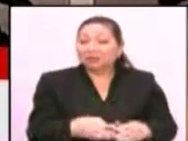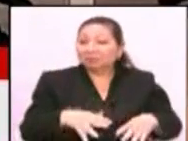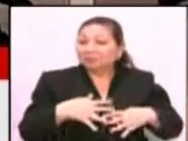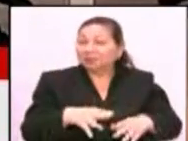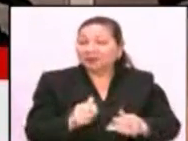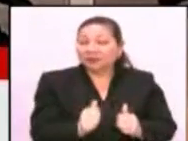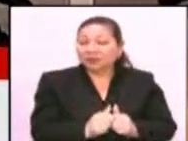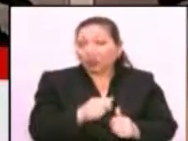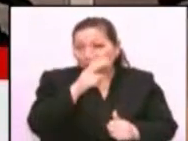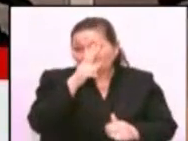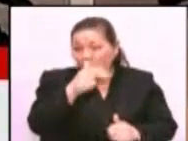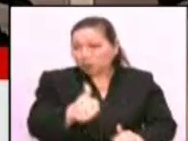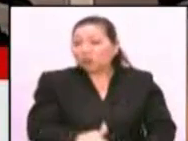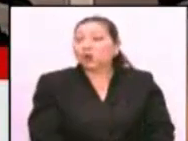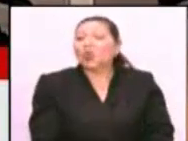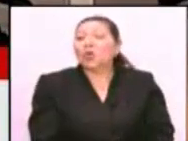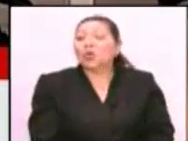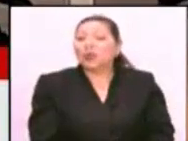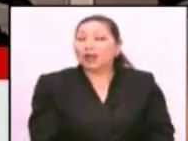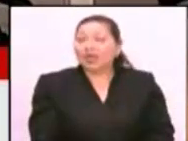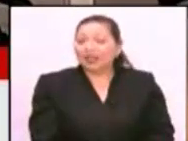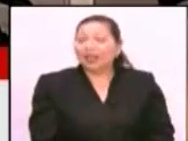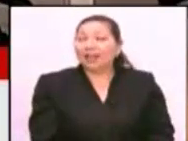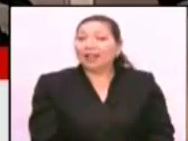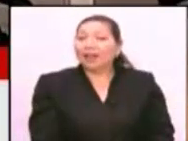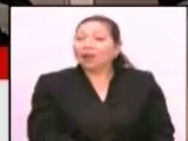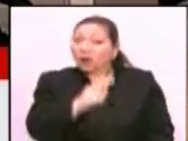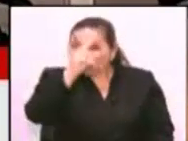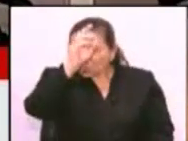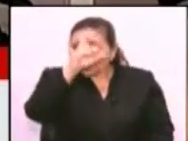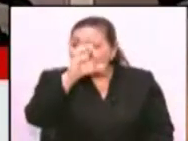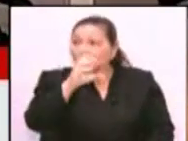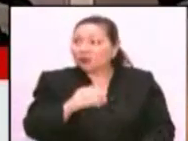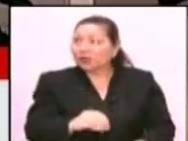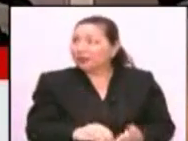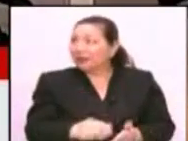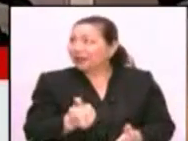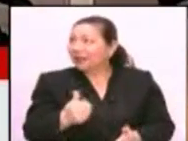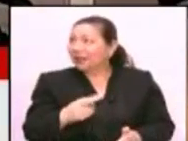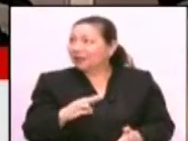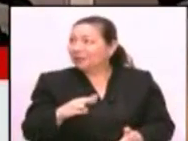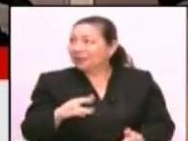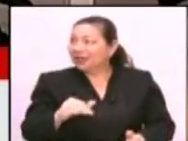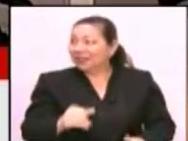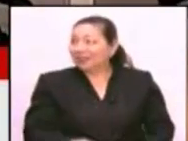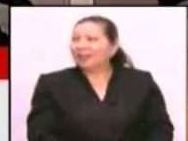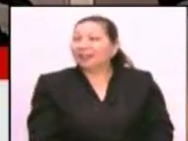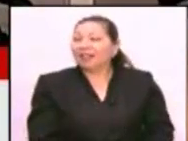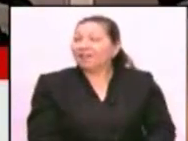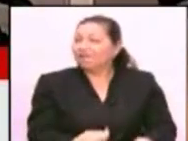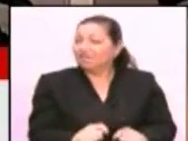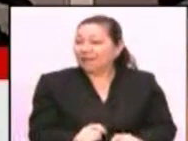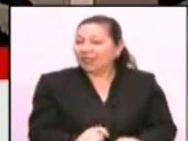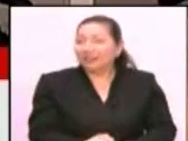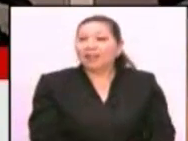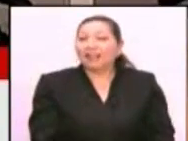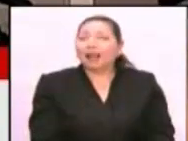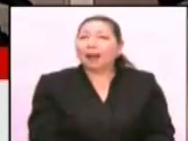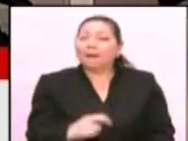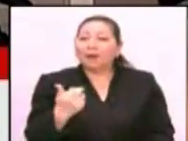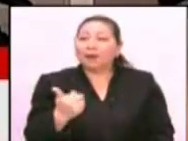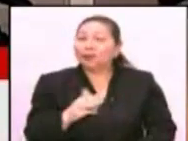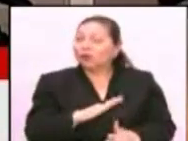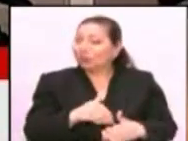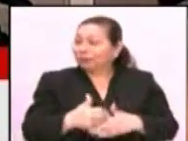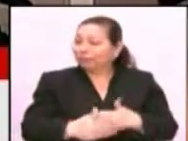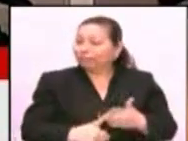textiles trabajan en Cusco. Presidente, en Cusco la empresa Aramayus exporta a Dinamarca toda